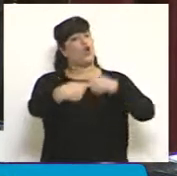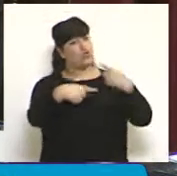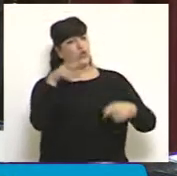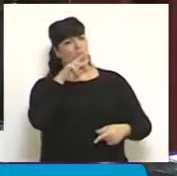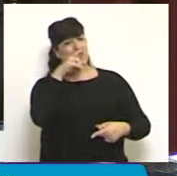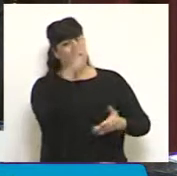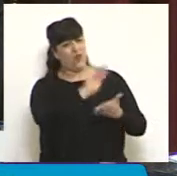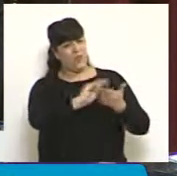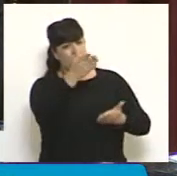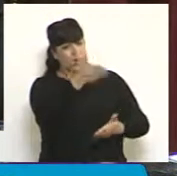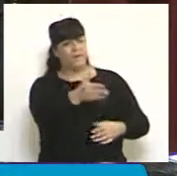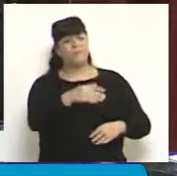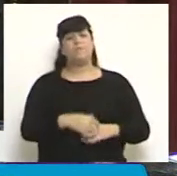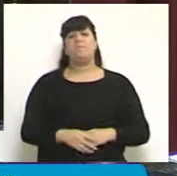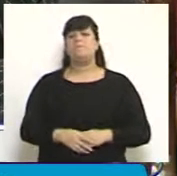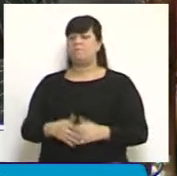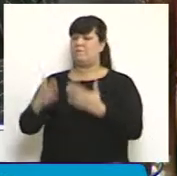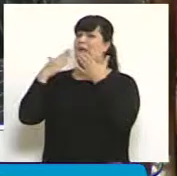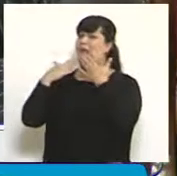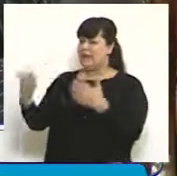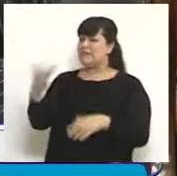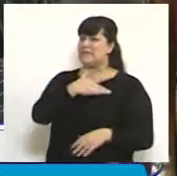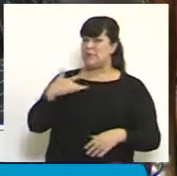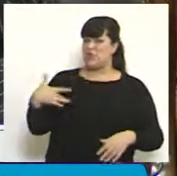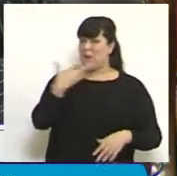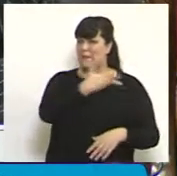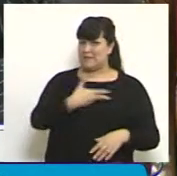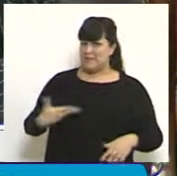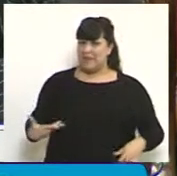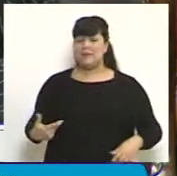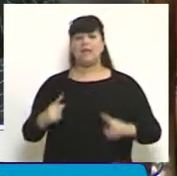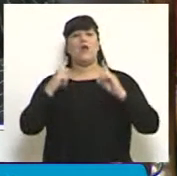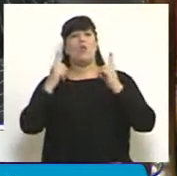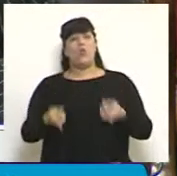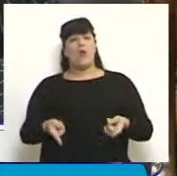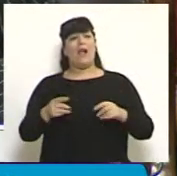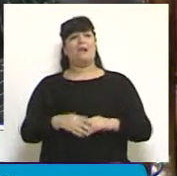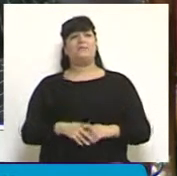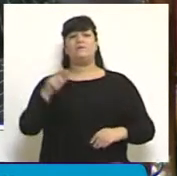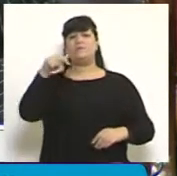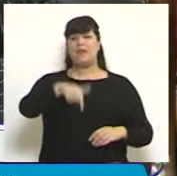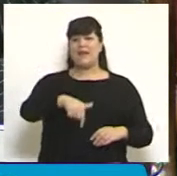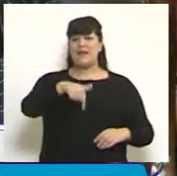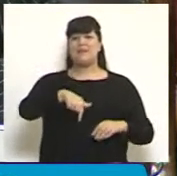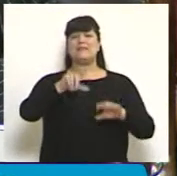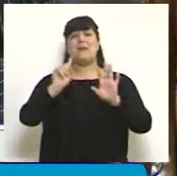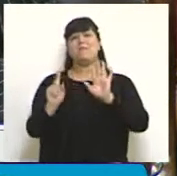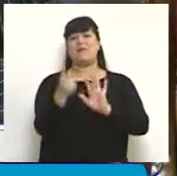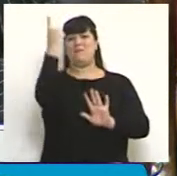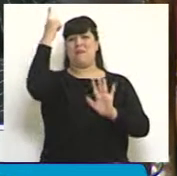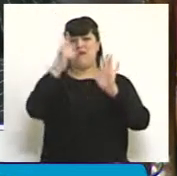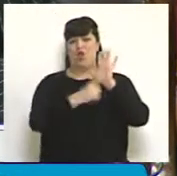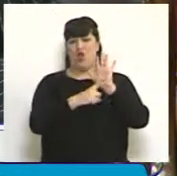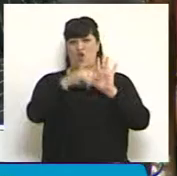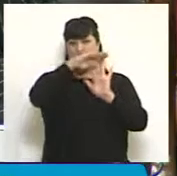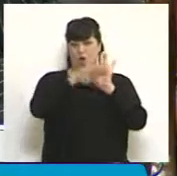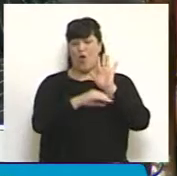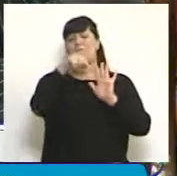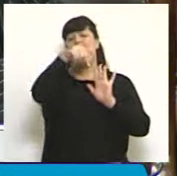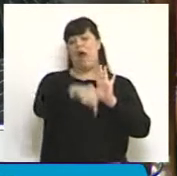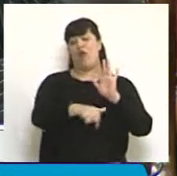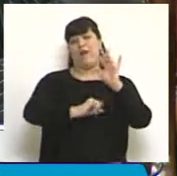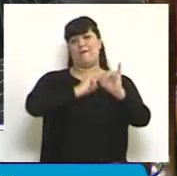diputada. Gracias, señora presidenta. De todos modos, esta es la primera de las normas que ponemos en